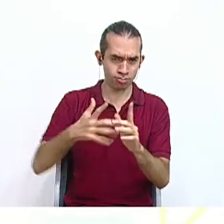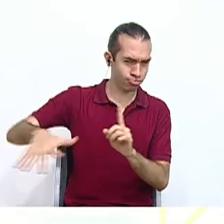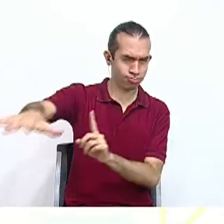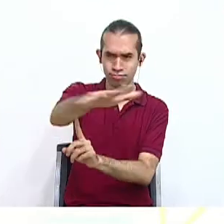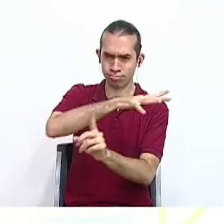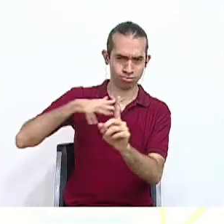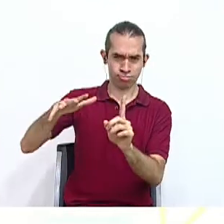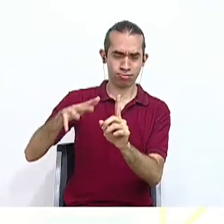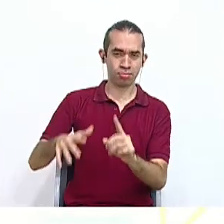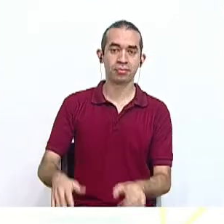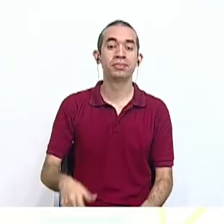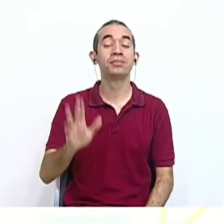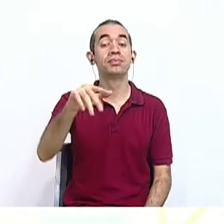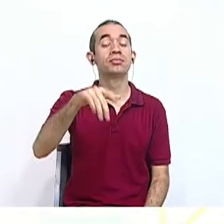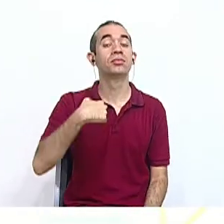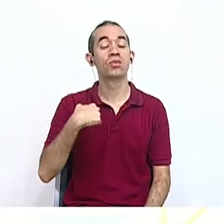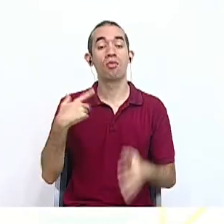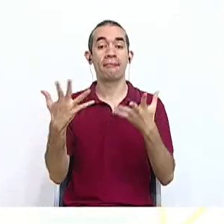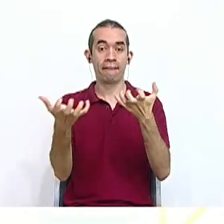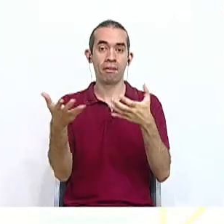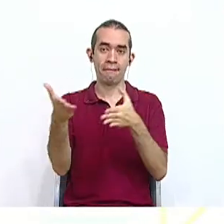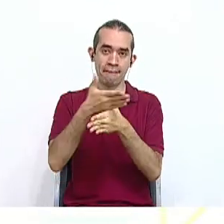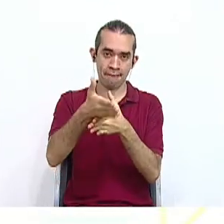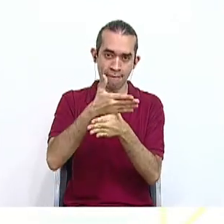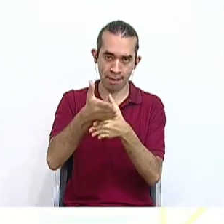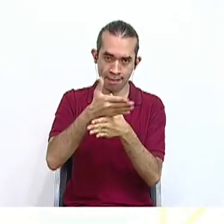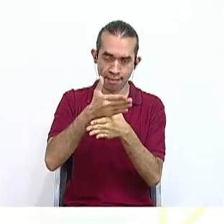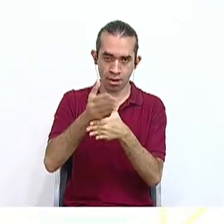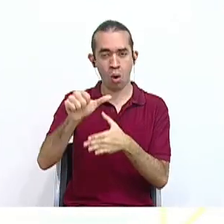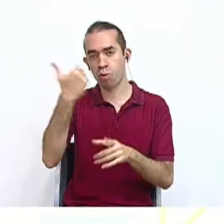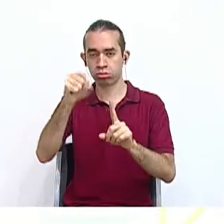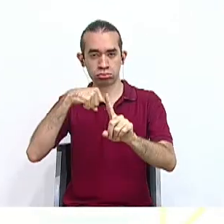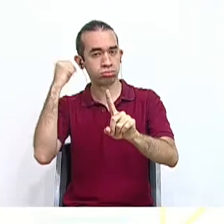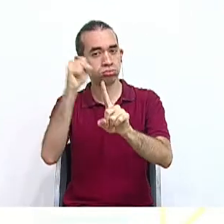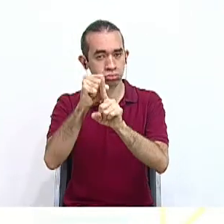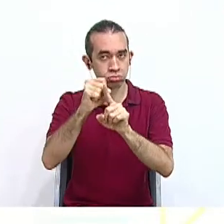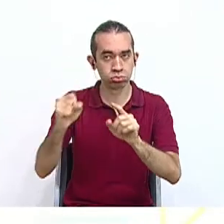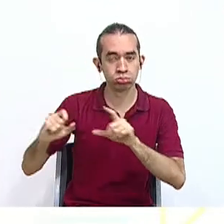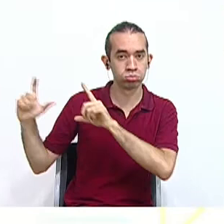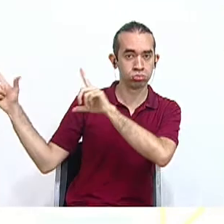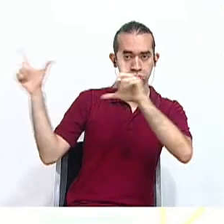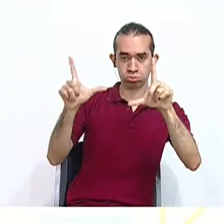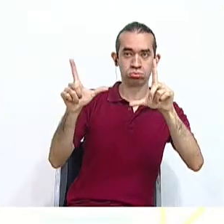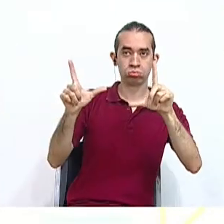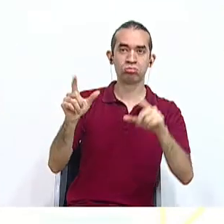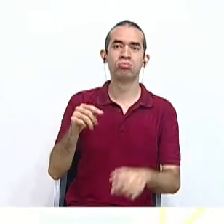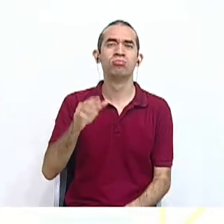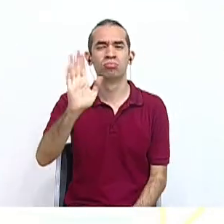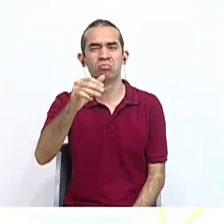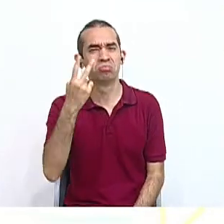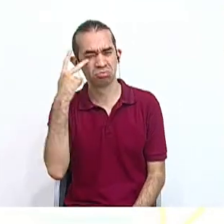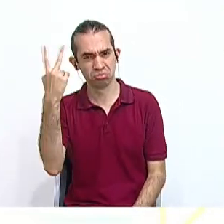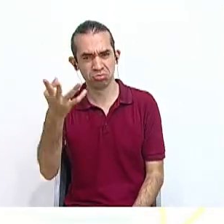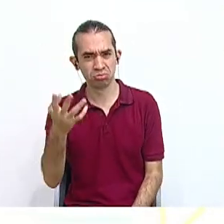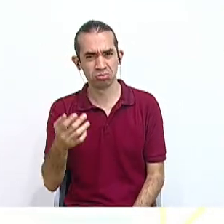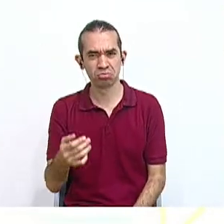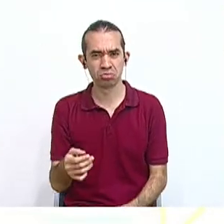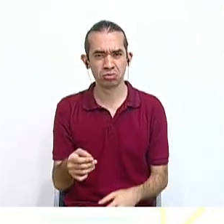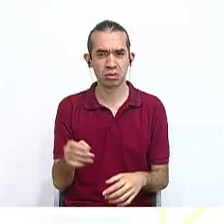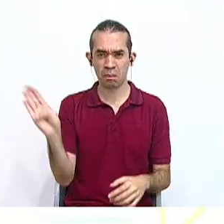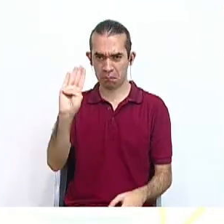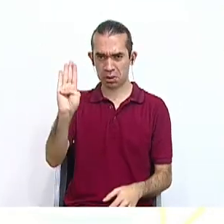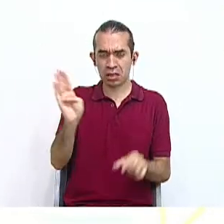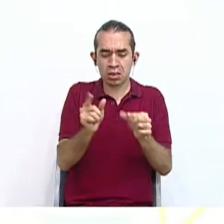rodea. Y quiero compartirles esta siguiente situación. ¿Ustedes han visto cómo crecen las